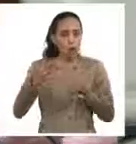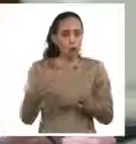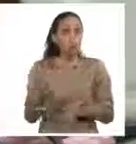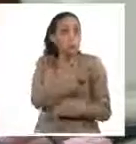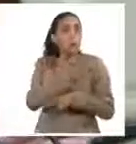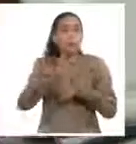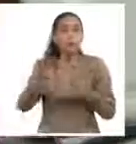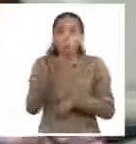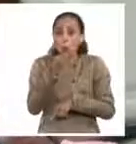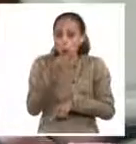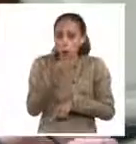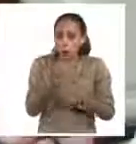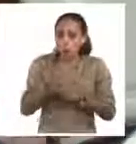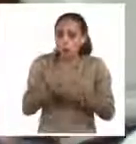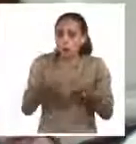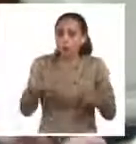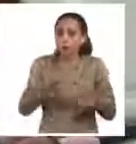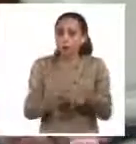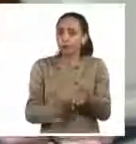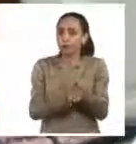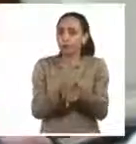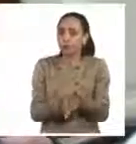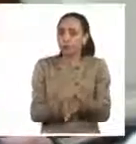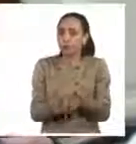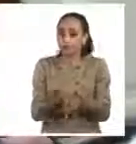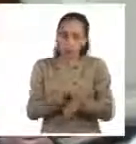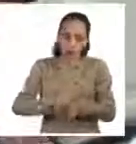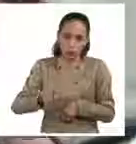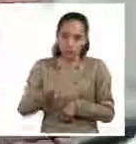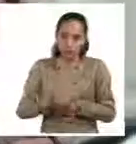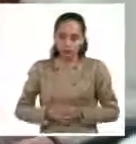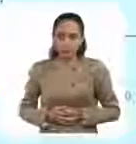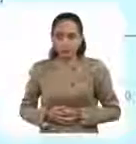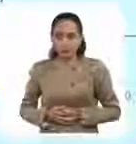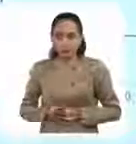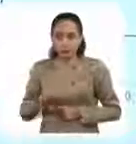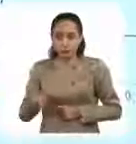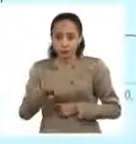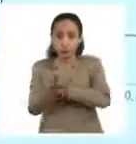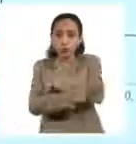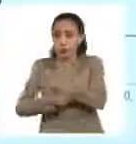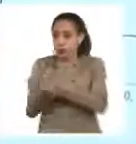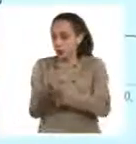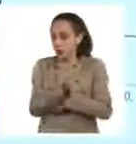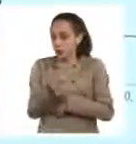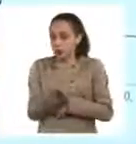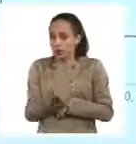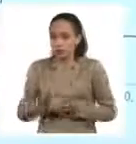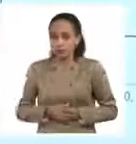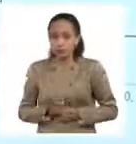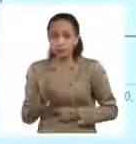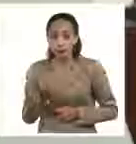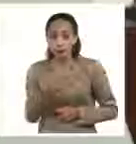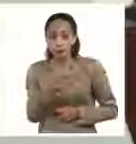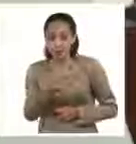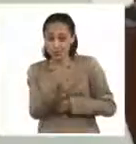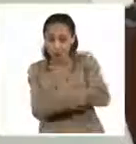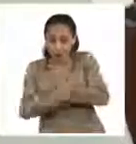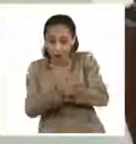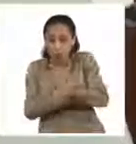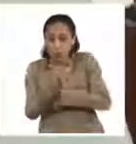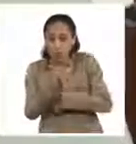COVID genere una nueva ola de casos, en fin, en estos países está ocurriendo, que nos sirve, ¿no?, como alerta, es decir,